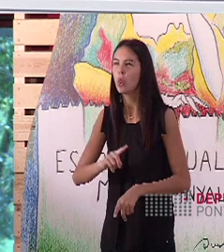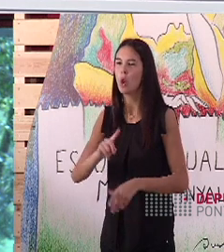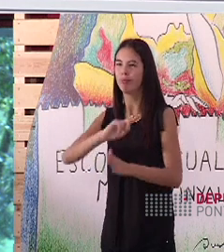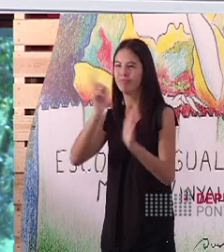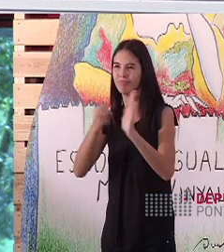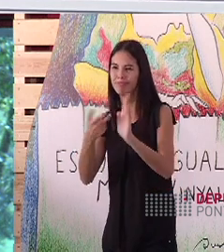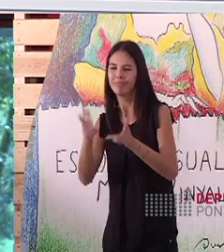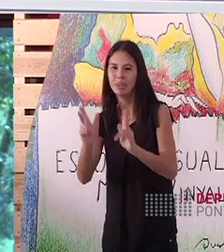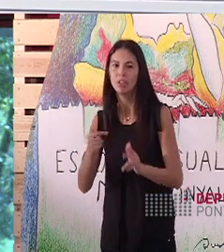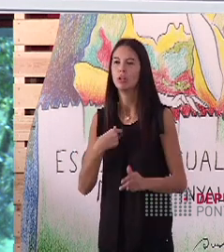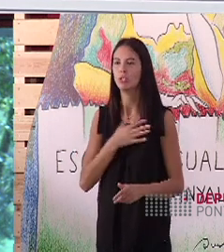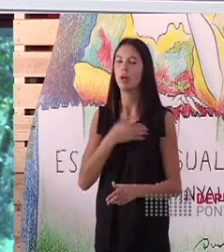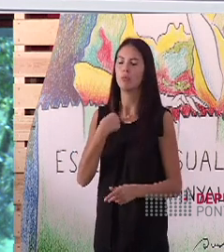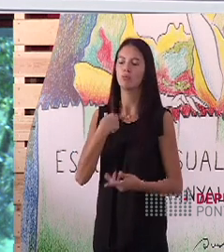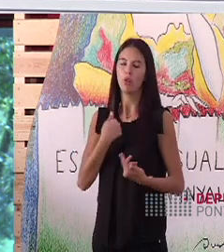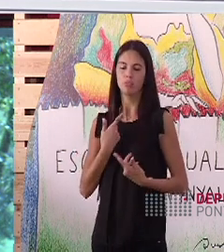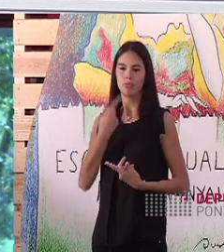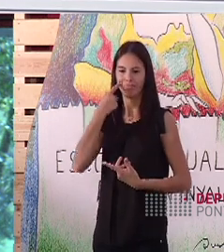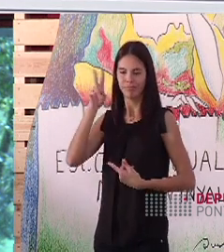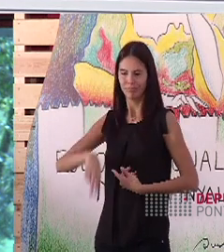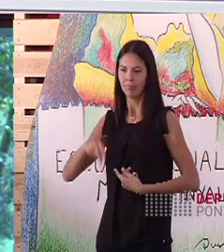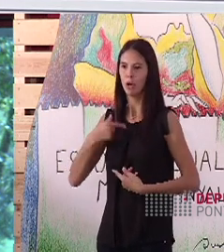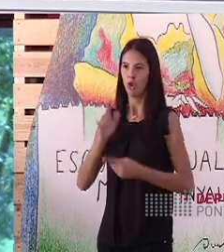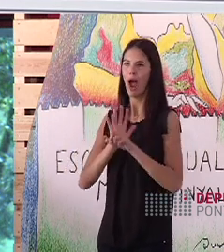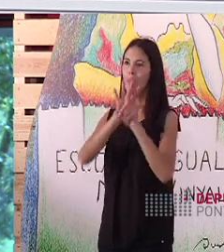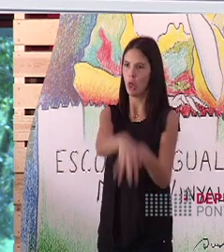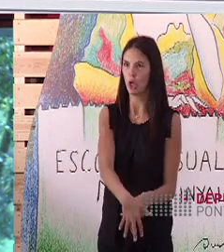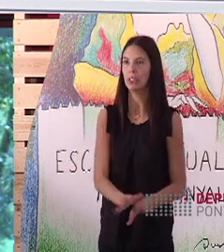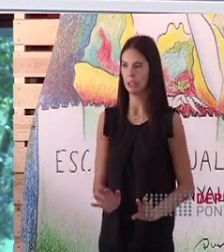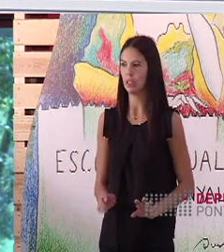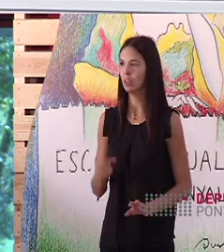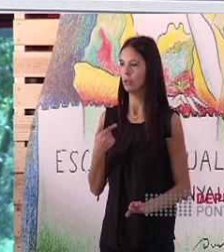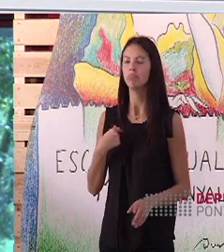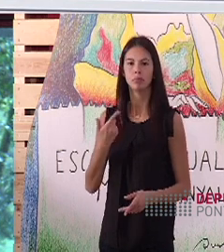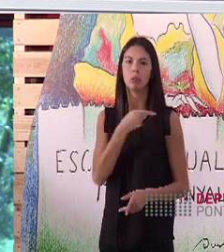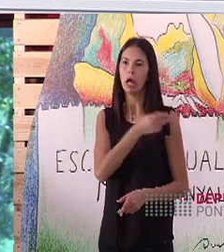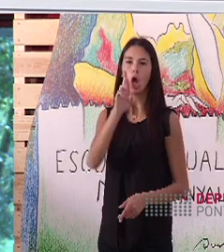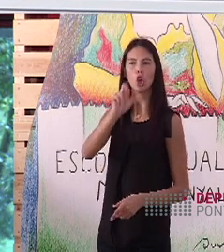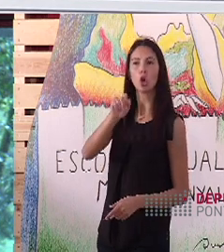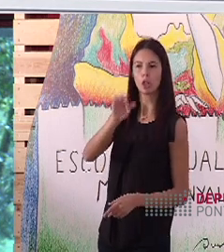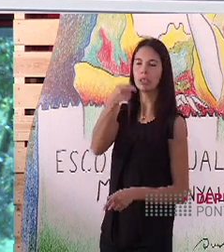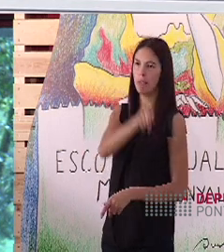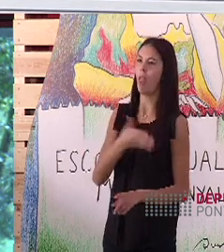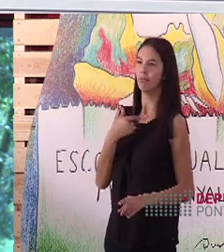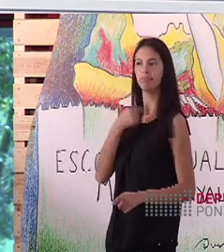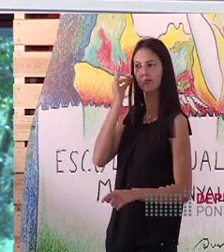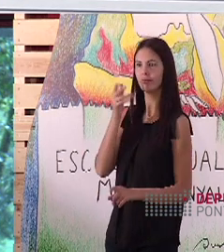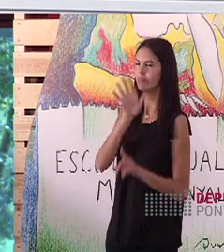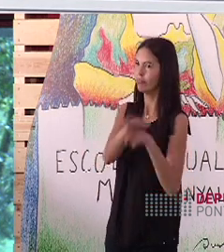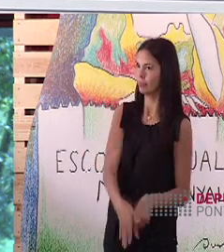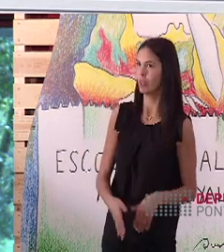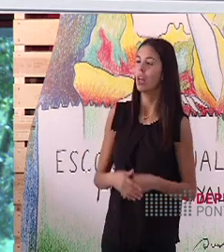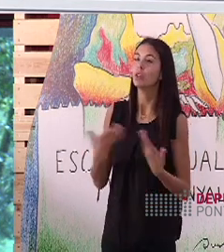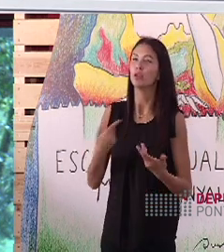tamén me quero definir como abolicionista. Rosa tamén se define como abolicionista e, bueno, penso